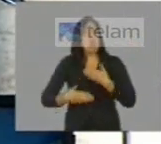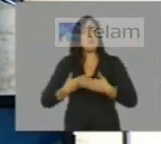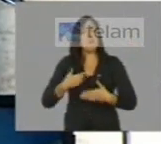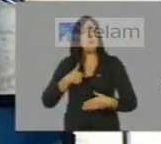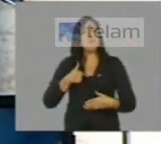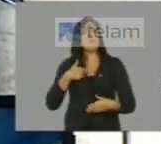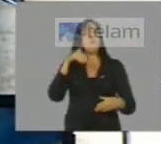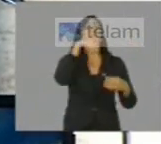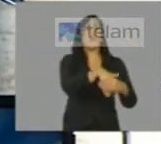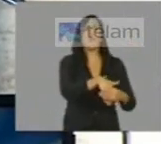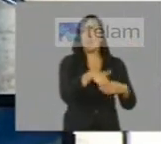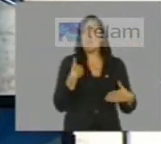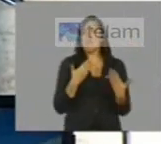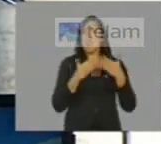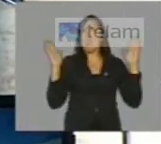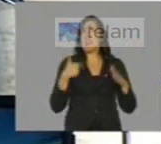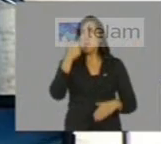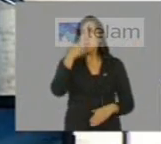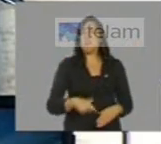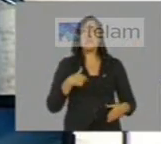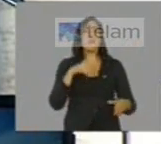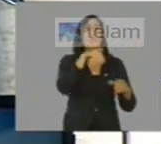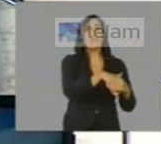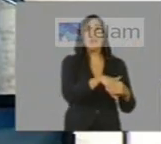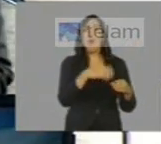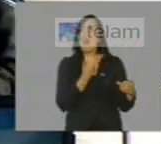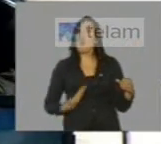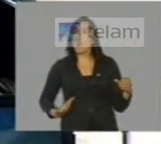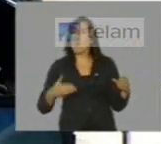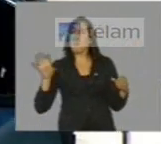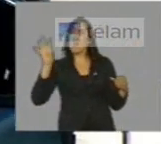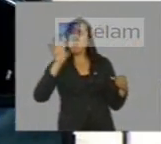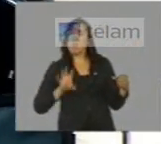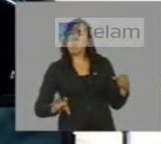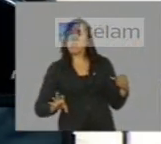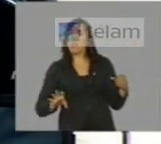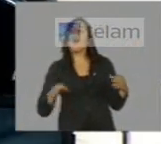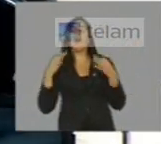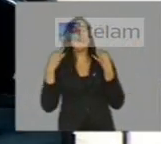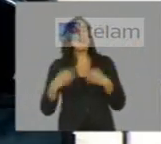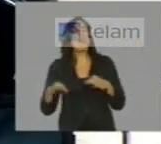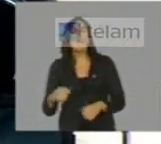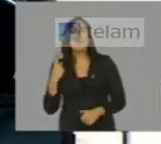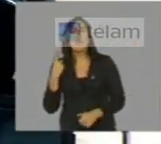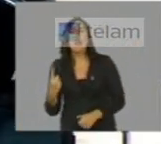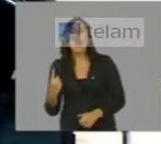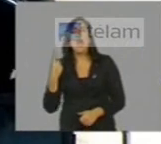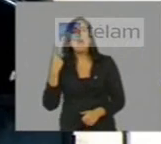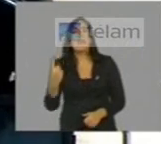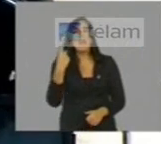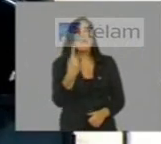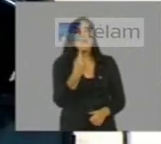voto, la responsabilidad también de los gobiernos que tenemos es de cada uno de los